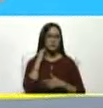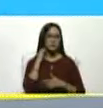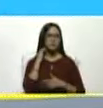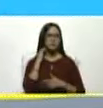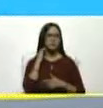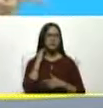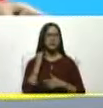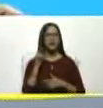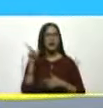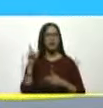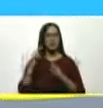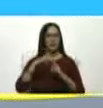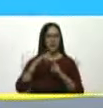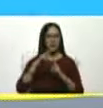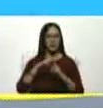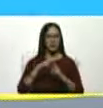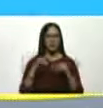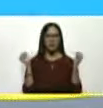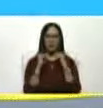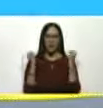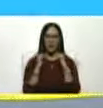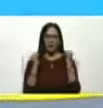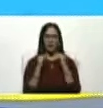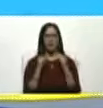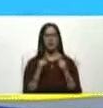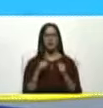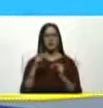allá en el Táchira, en Mérida, en Trujillo,